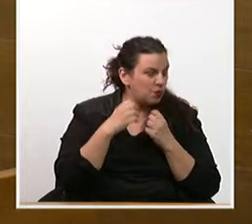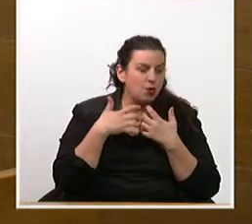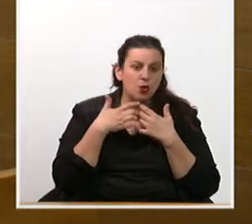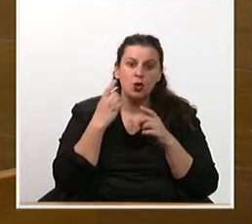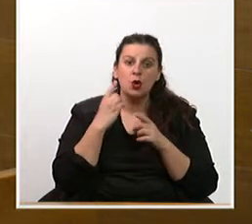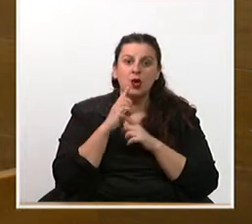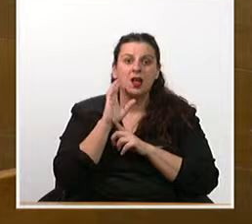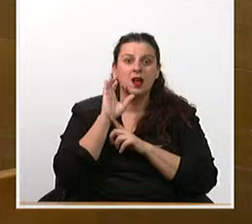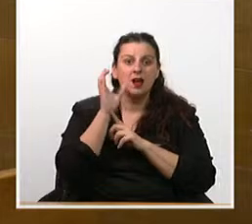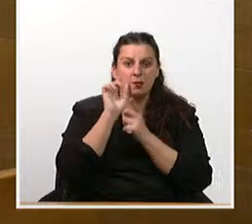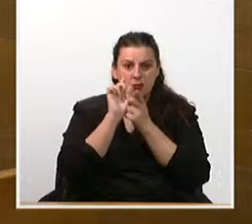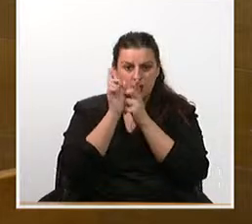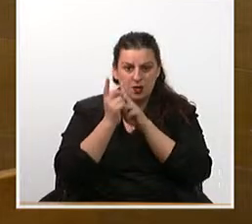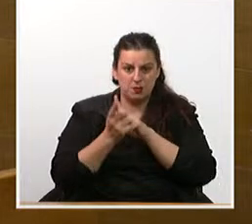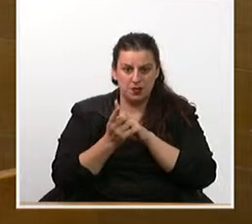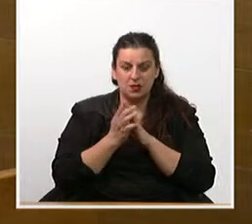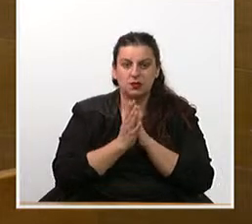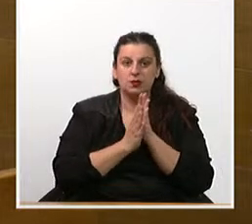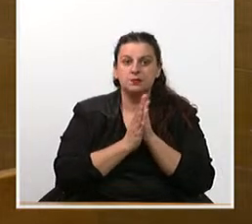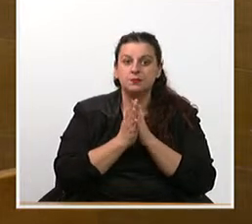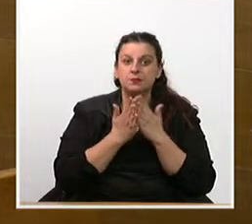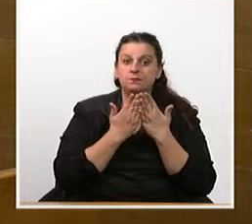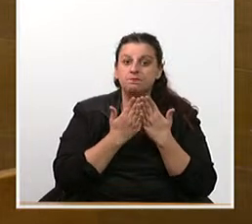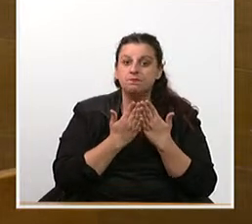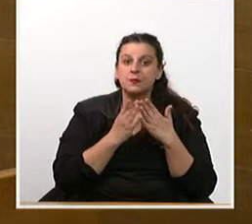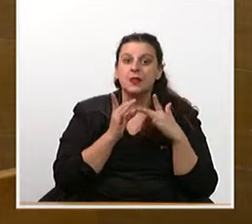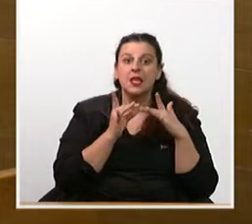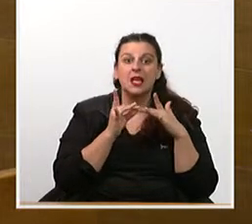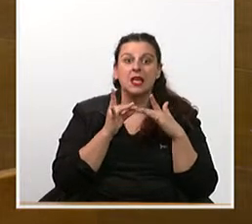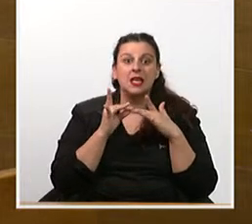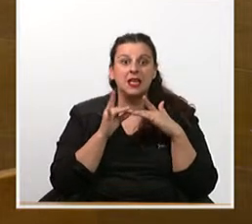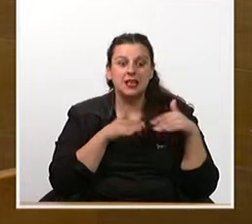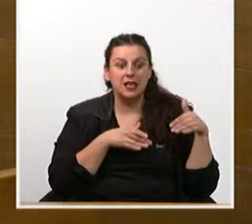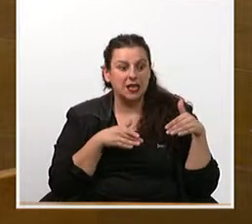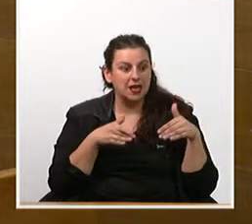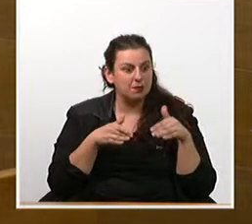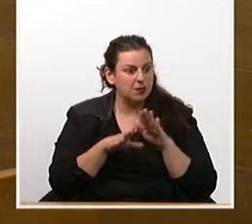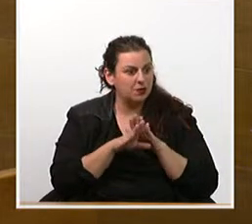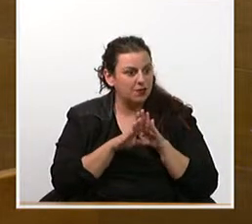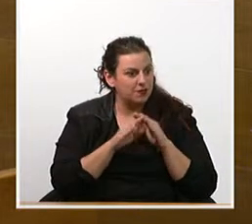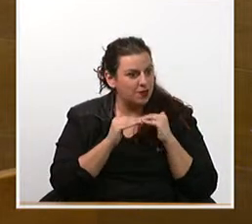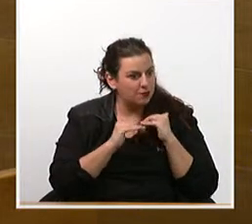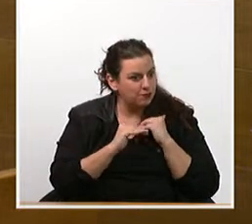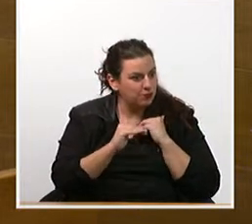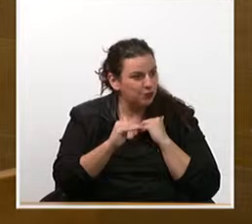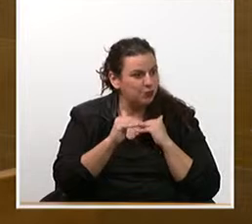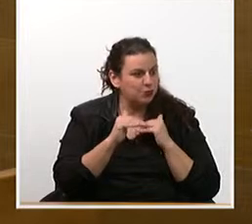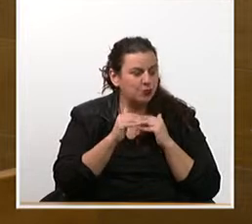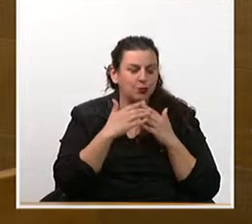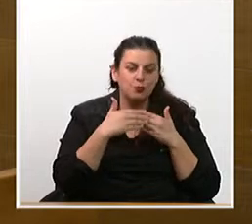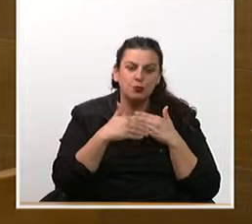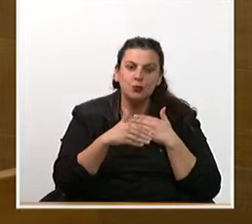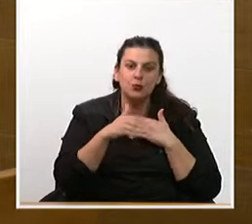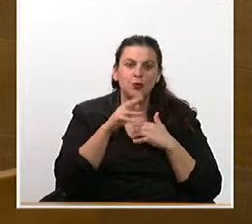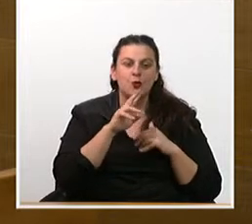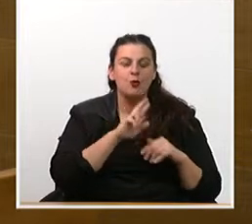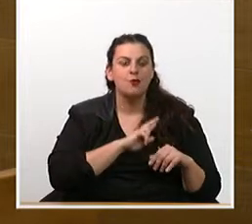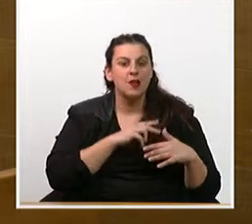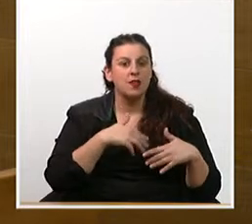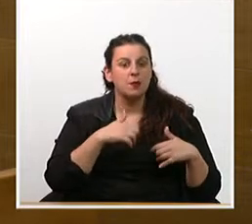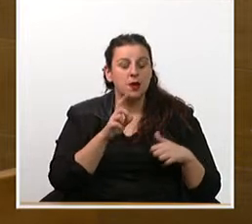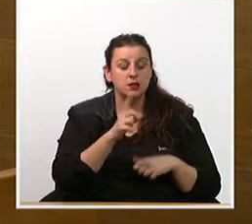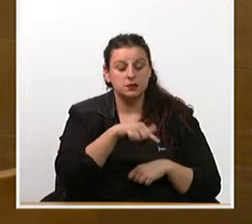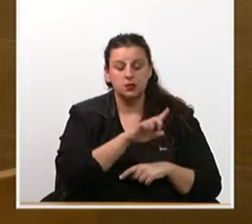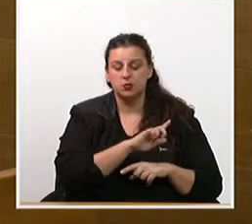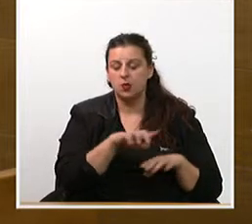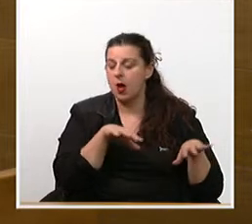cambio climático en lugar de liderar El camino hacia un futuro más verde optaron por el estancamiento y la inacción